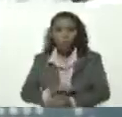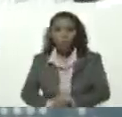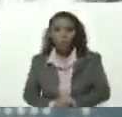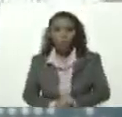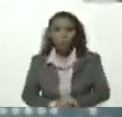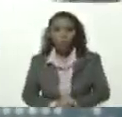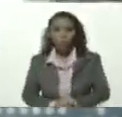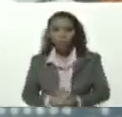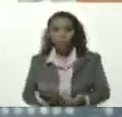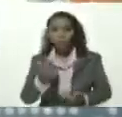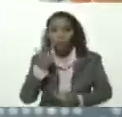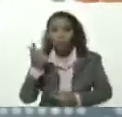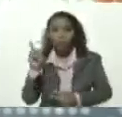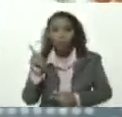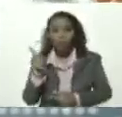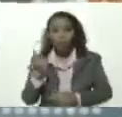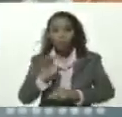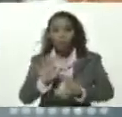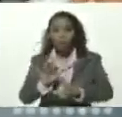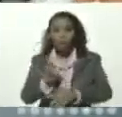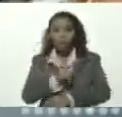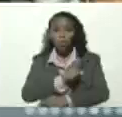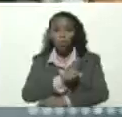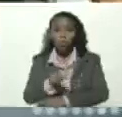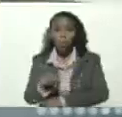Es decir,